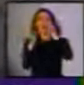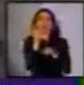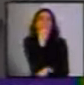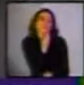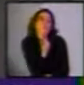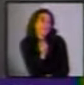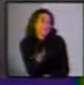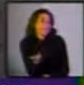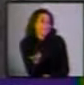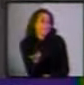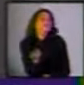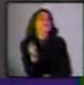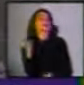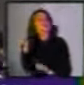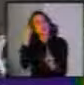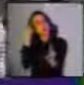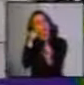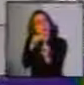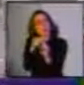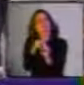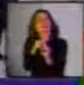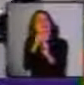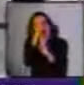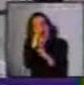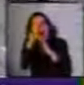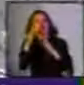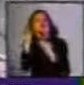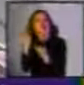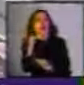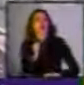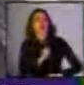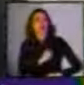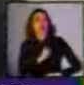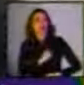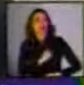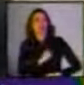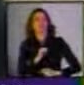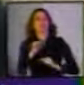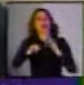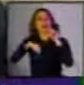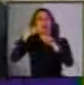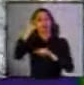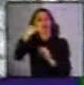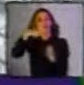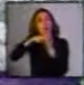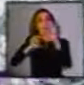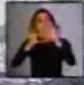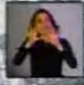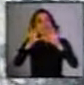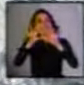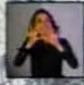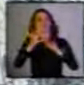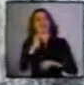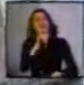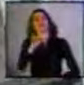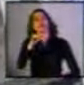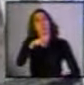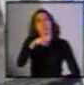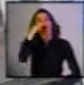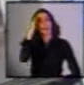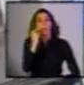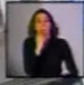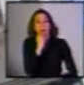bonito. Es un referente del culto católico que podrá visitar desde mediados de 2015, uno que sufrirá un